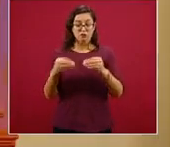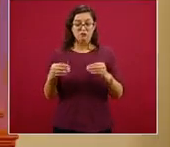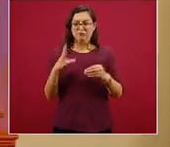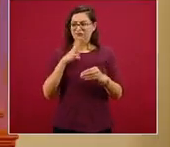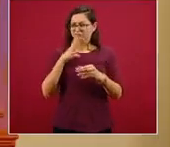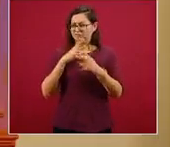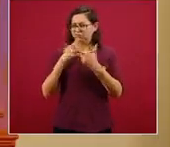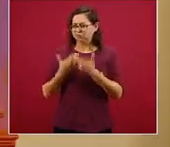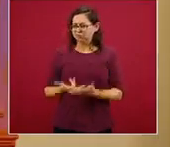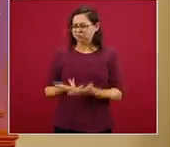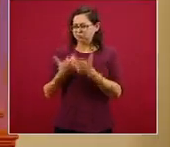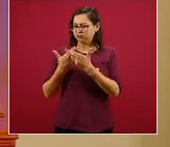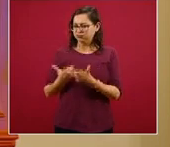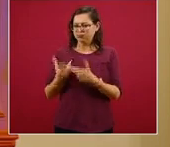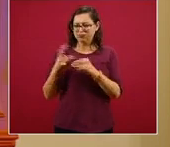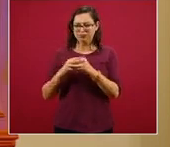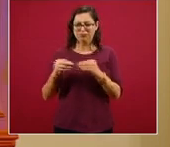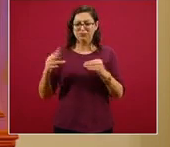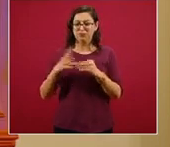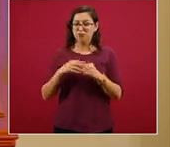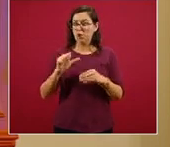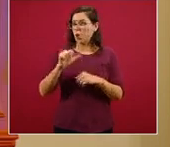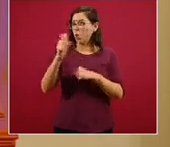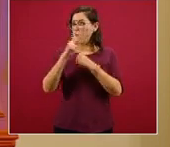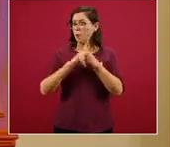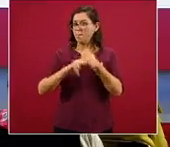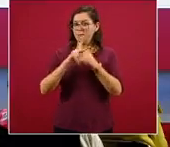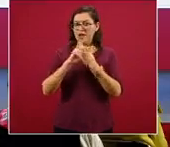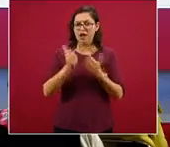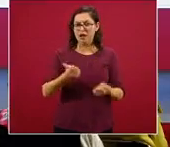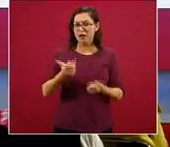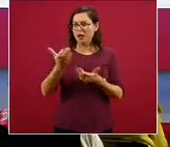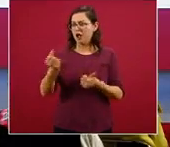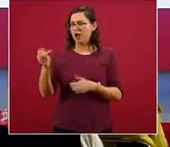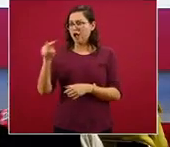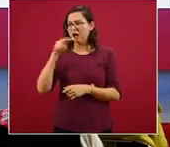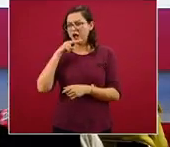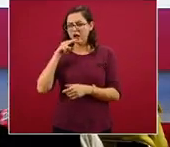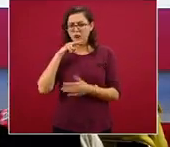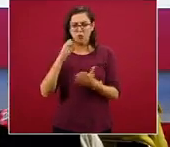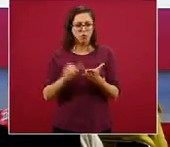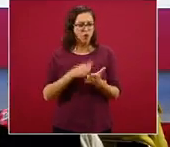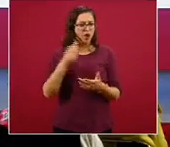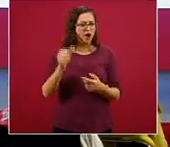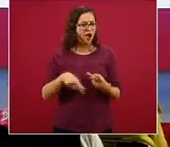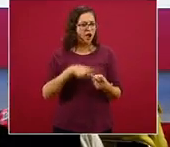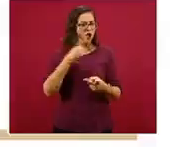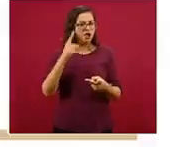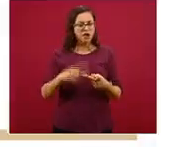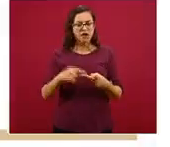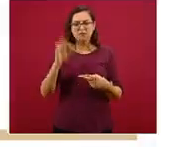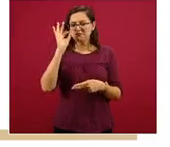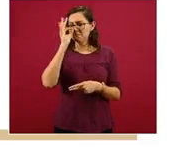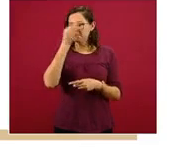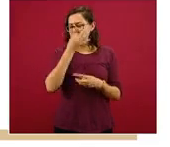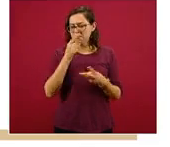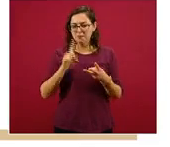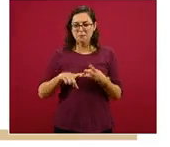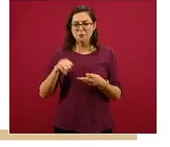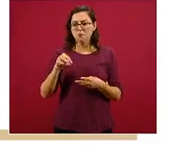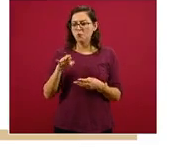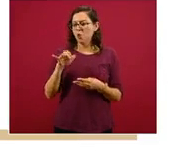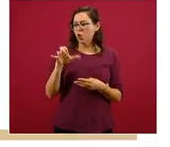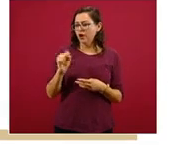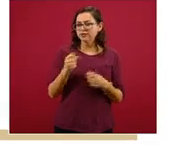y somos exportador número 1 de frutas, de aguacates, de fresas, de berries y etcétera,